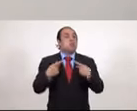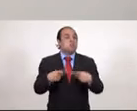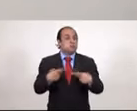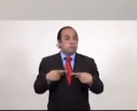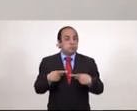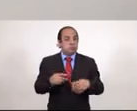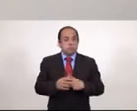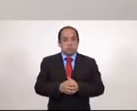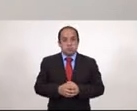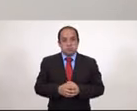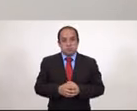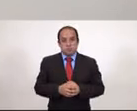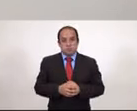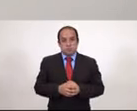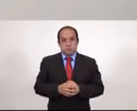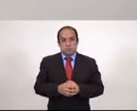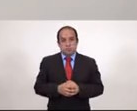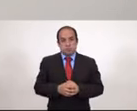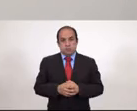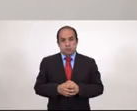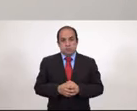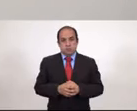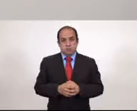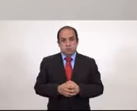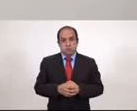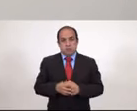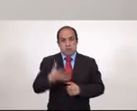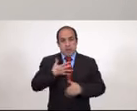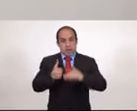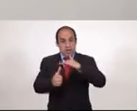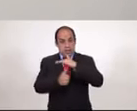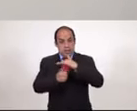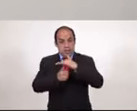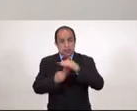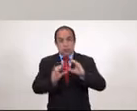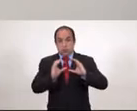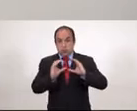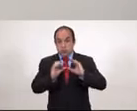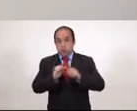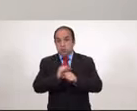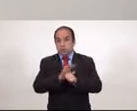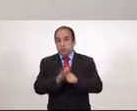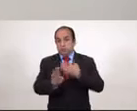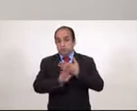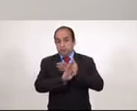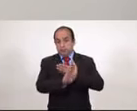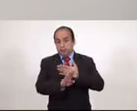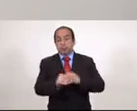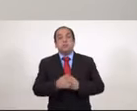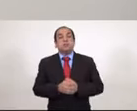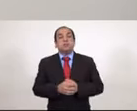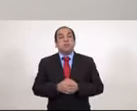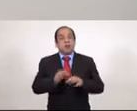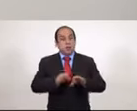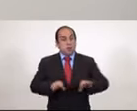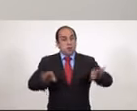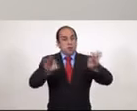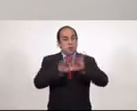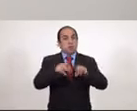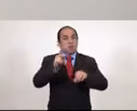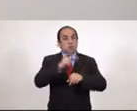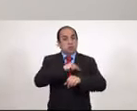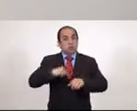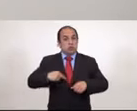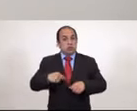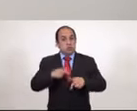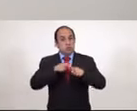que han estado en resguardo COVID es importante. Sin embargo, no hemos dejado de atender a través de